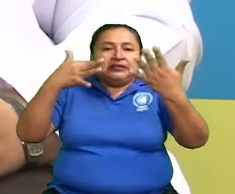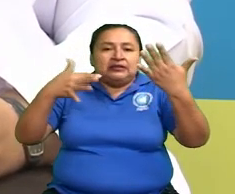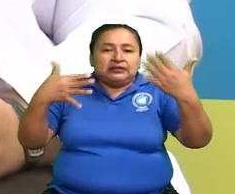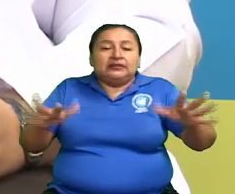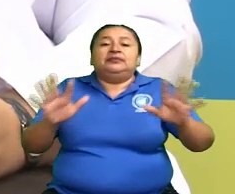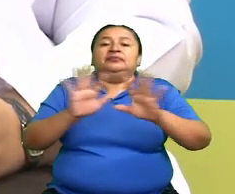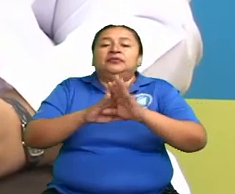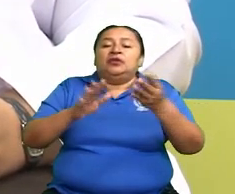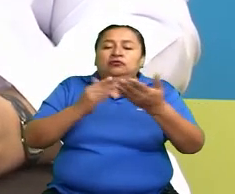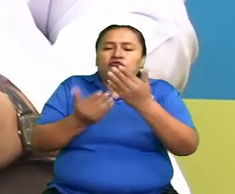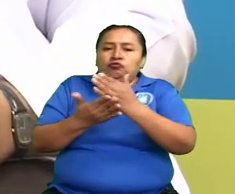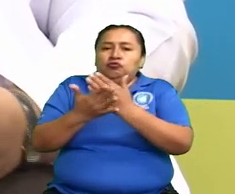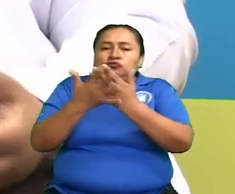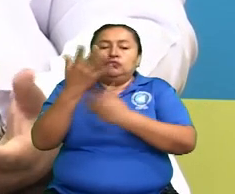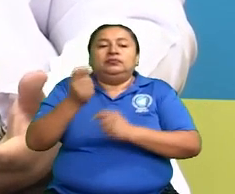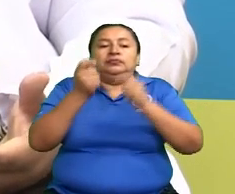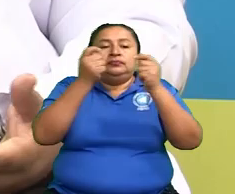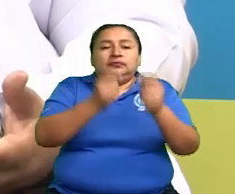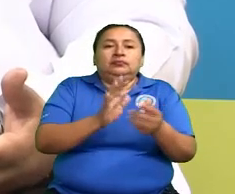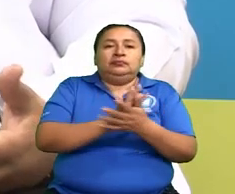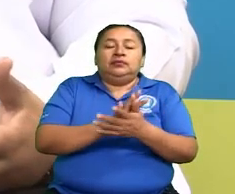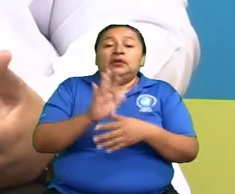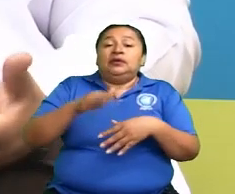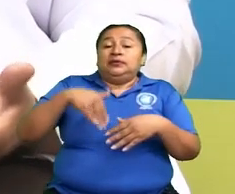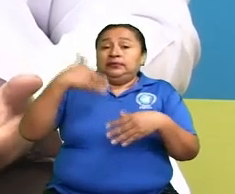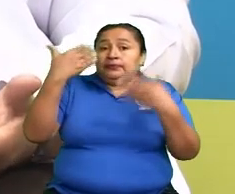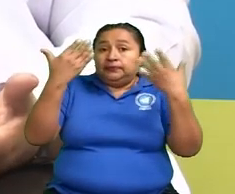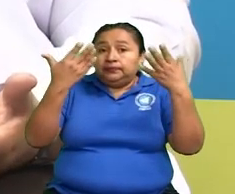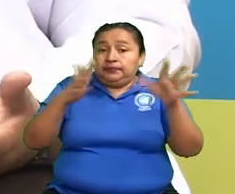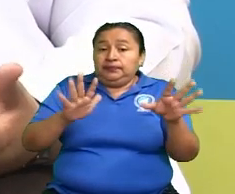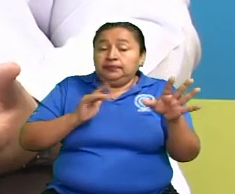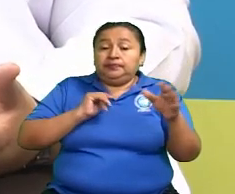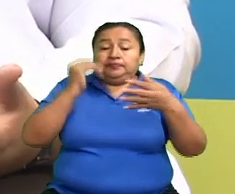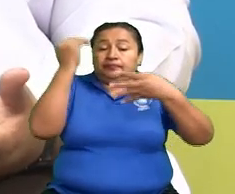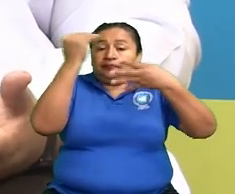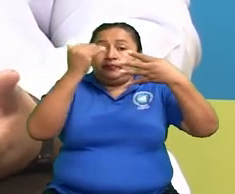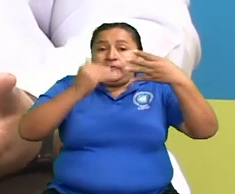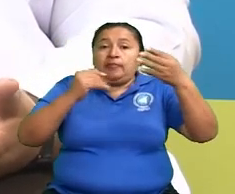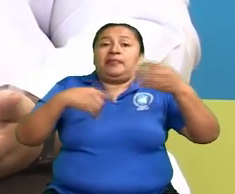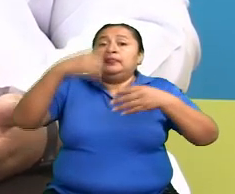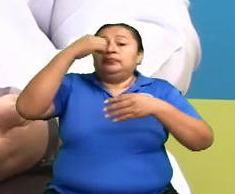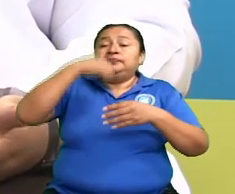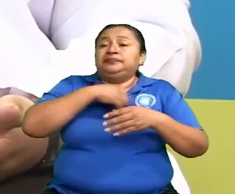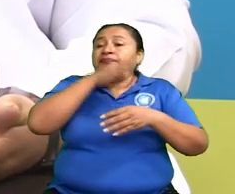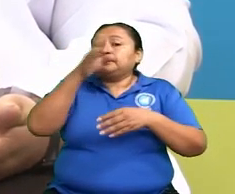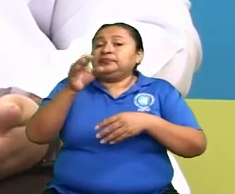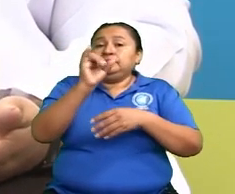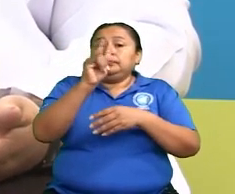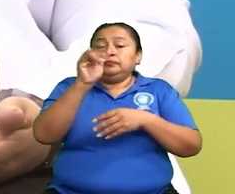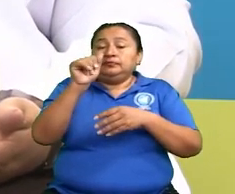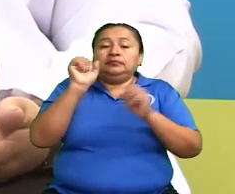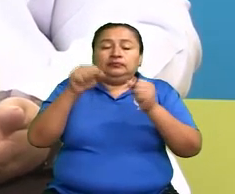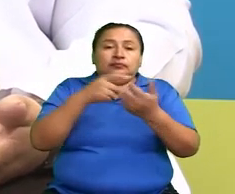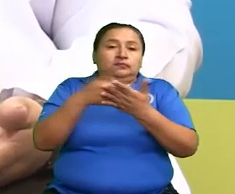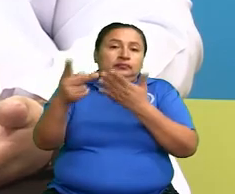Y posteriormente hay que hacer la secuencia de los esquemas de vacuna, acudir a las citas que se programan.